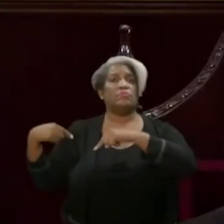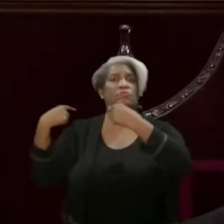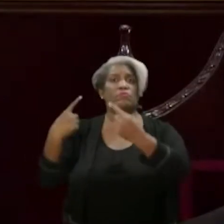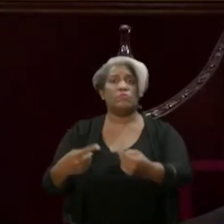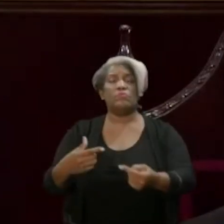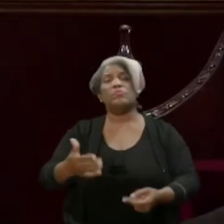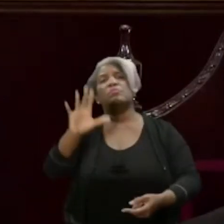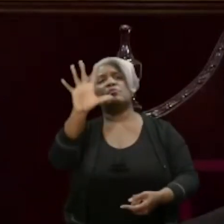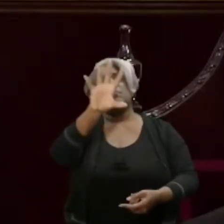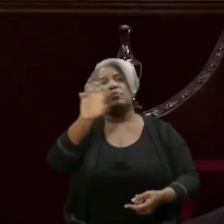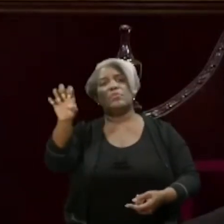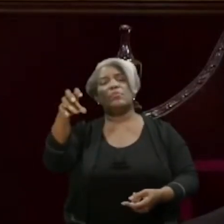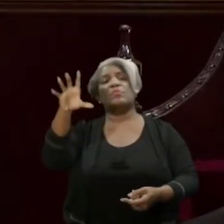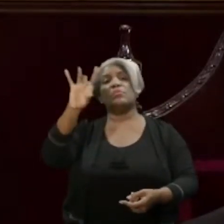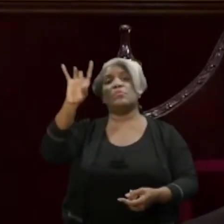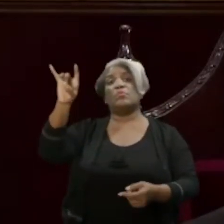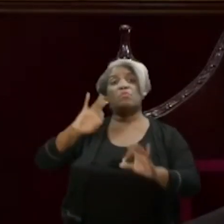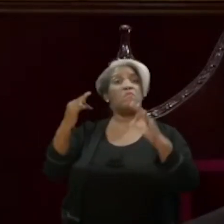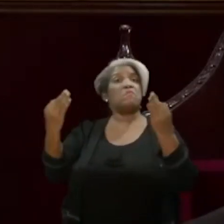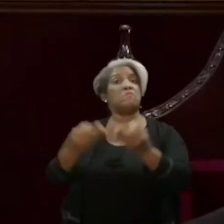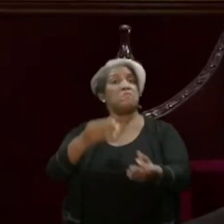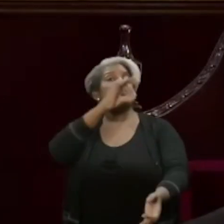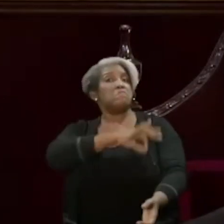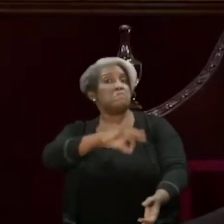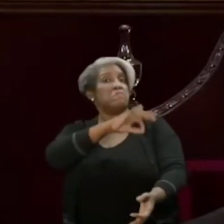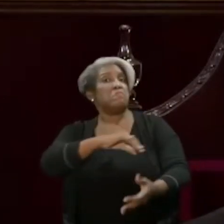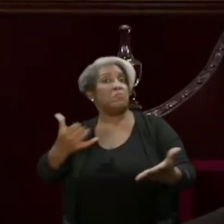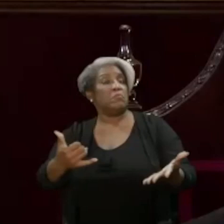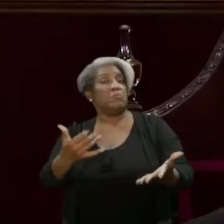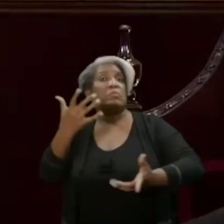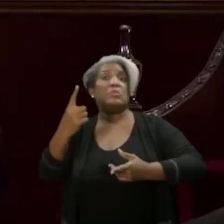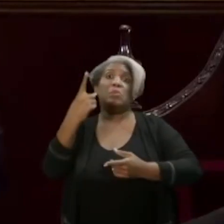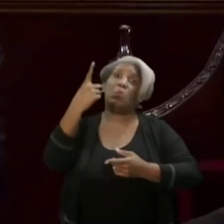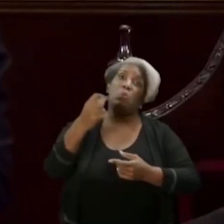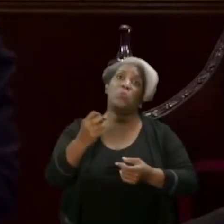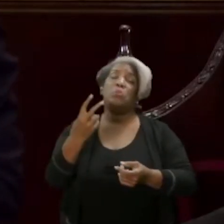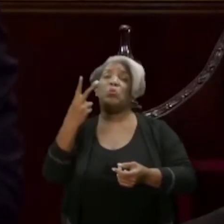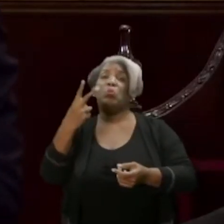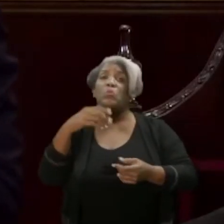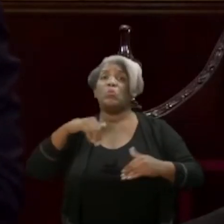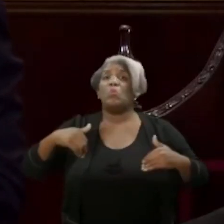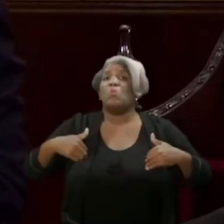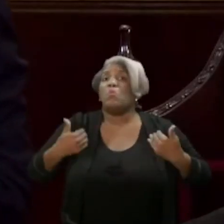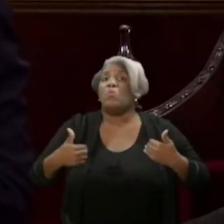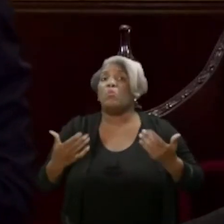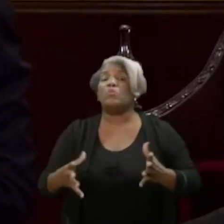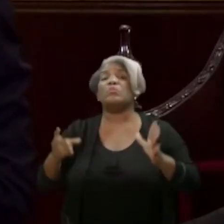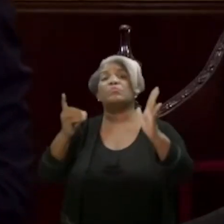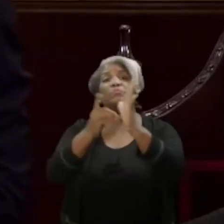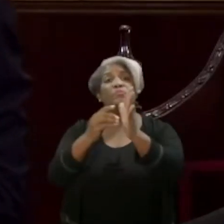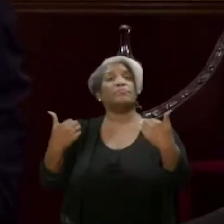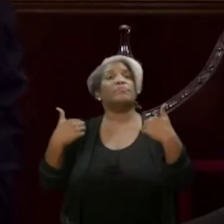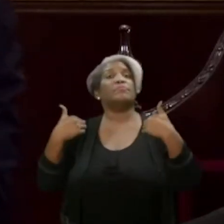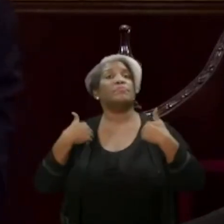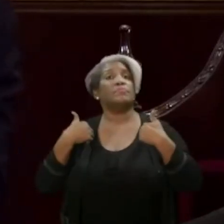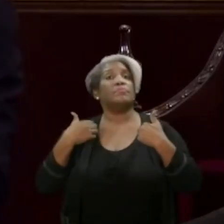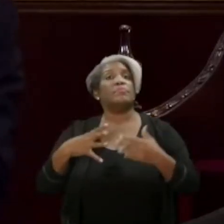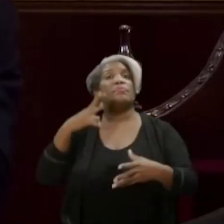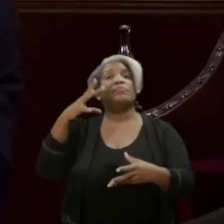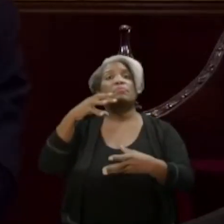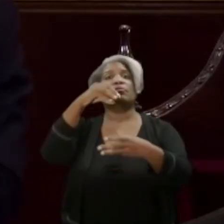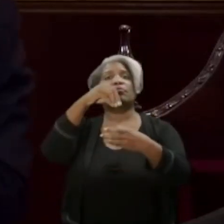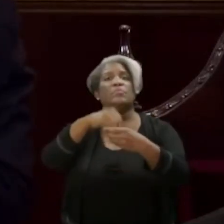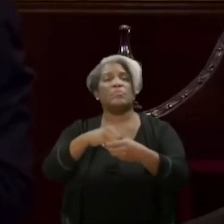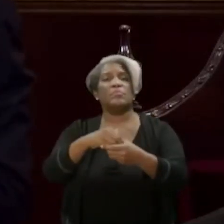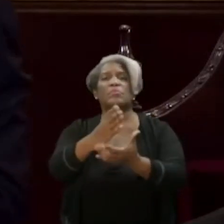beneficiadas 588 familias, en las cuales puede haber más de un niño, niña o adolescente con discapacidad. Como parte de la